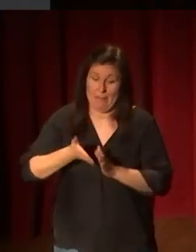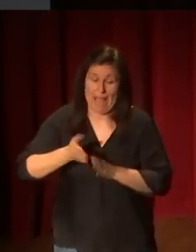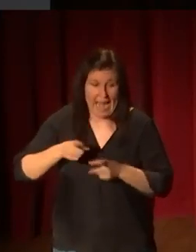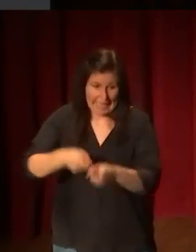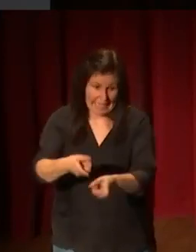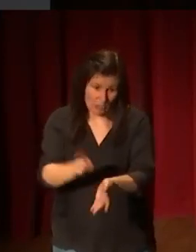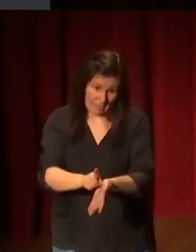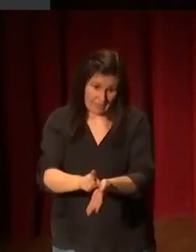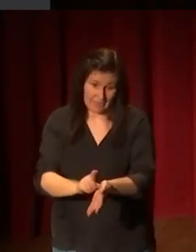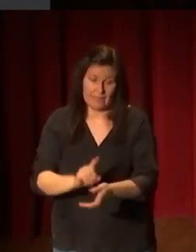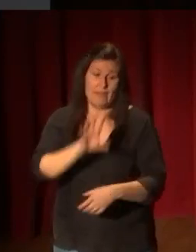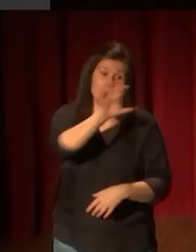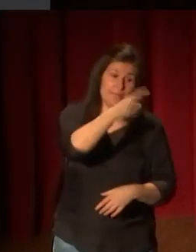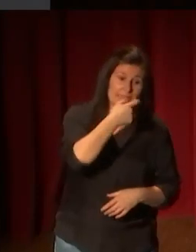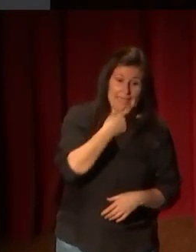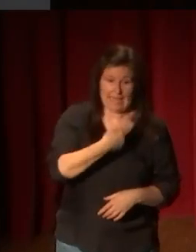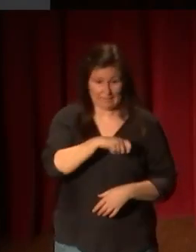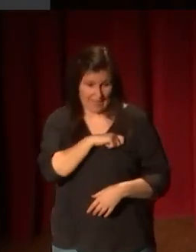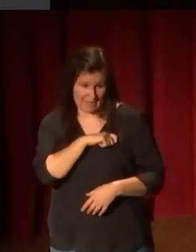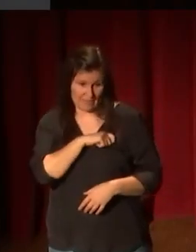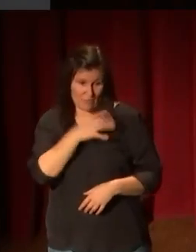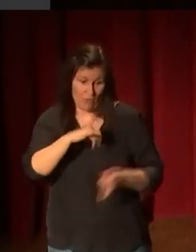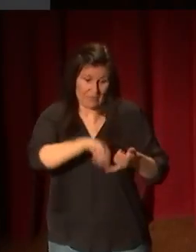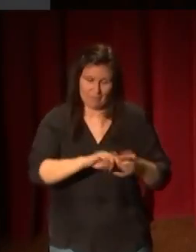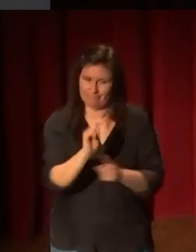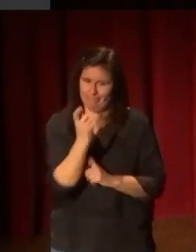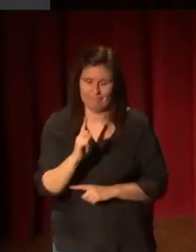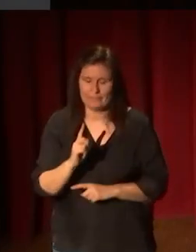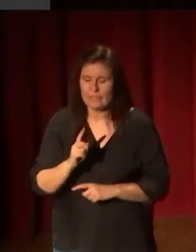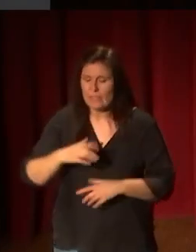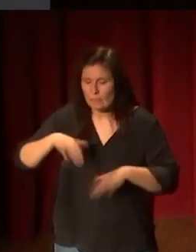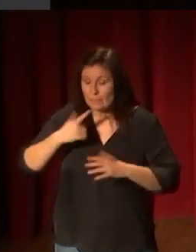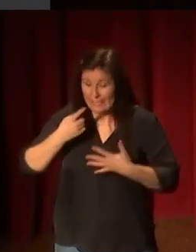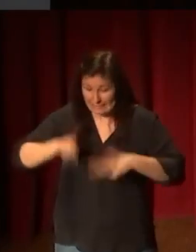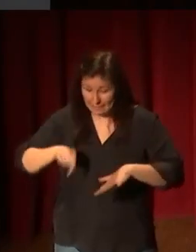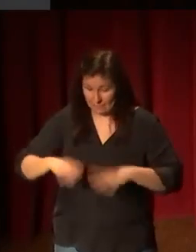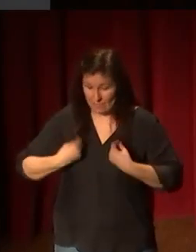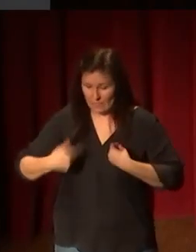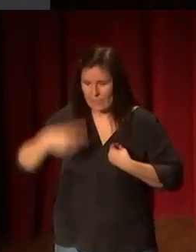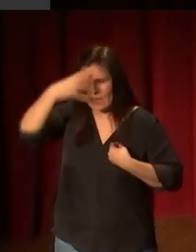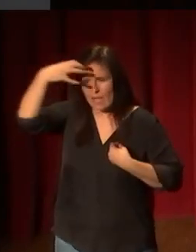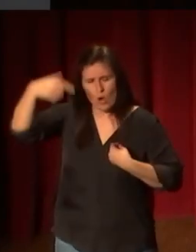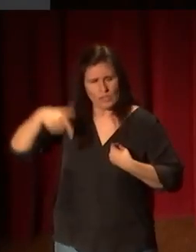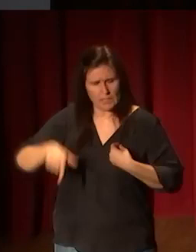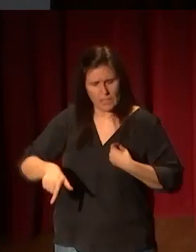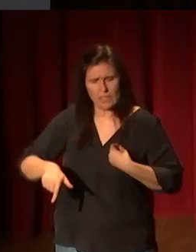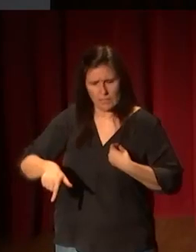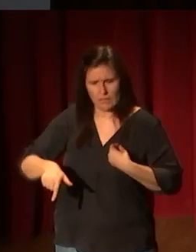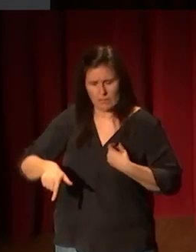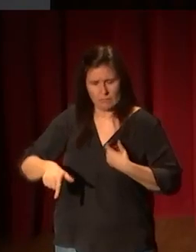entre estos dos países de todas formas los seis meses que estuvo aquí la corte se desvivió en